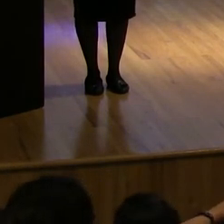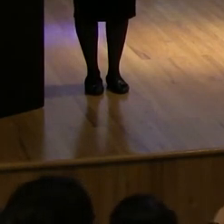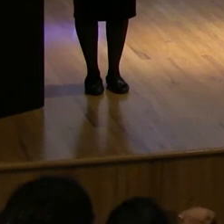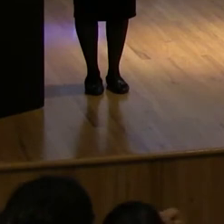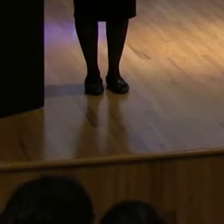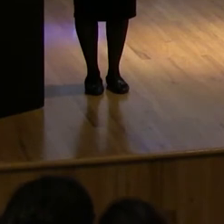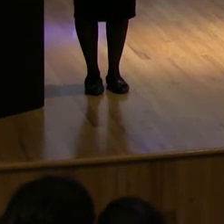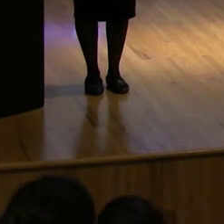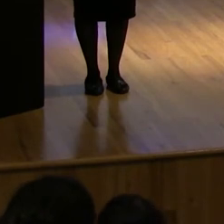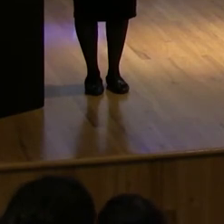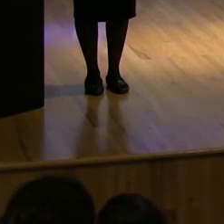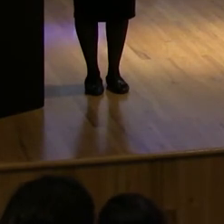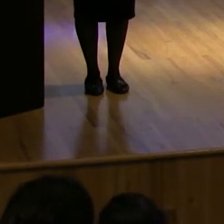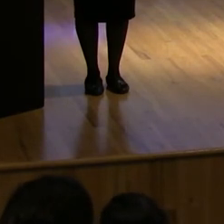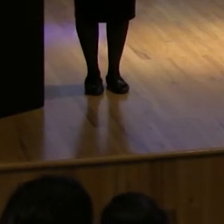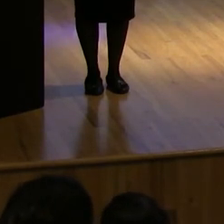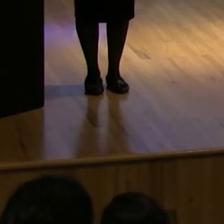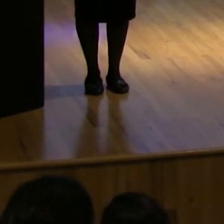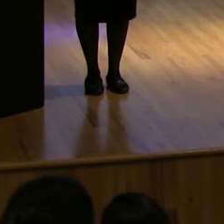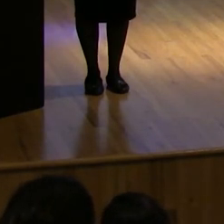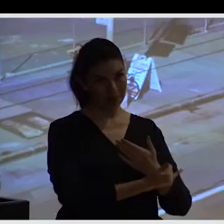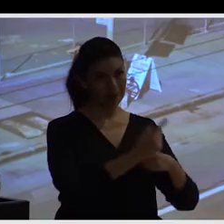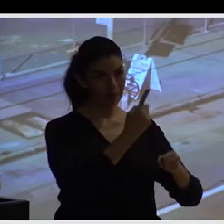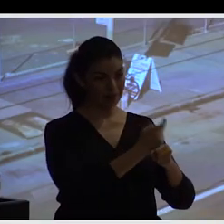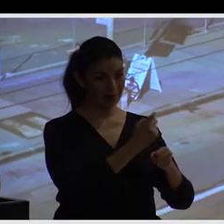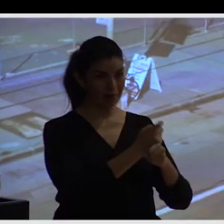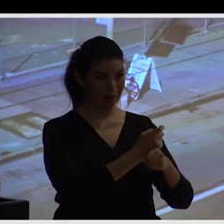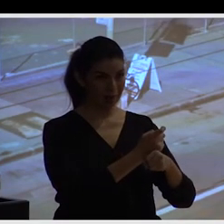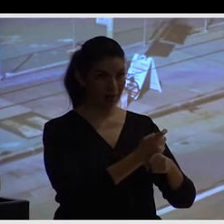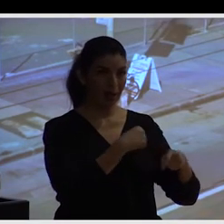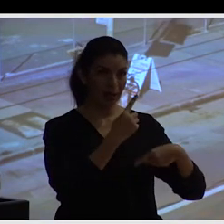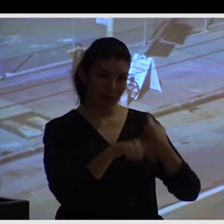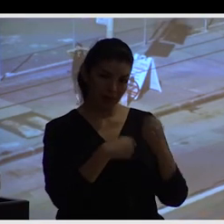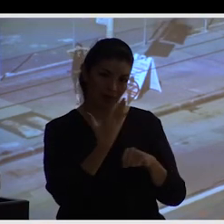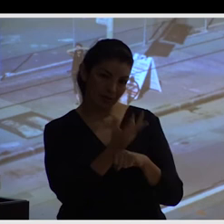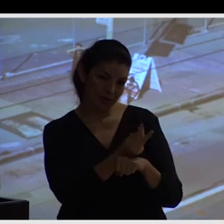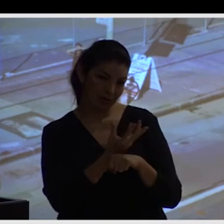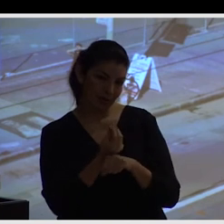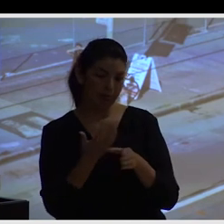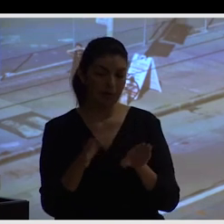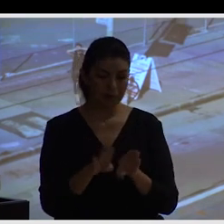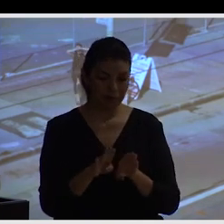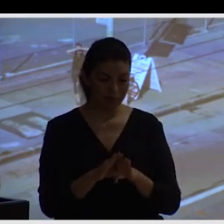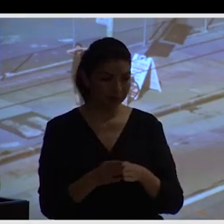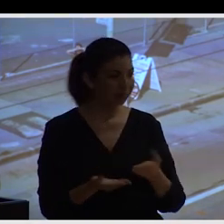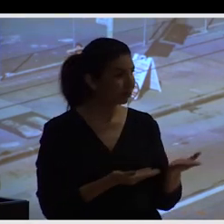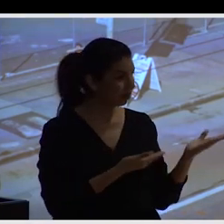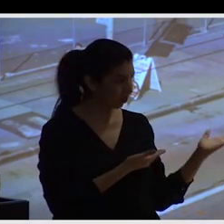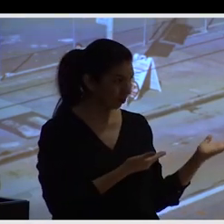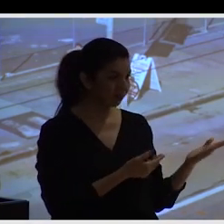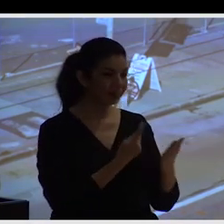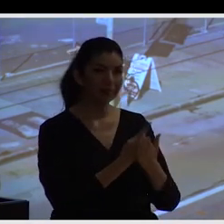un poquito la idea de cómo estas intervenciones se realizan esto es un proyecto muy antiguo pero por el cual